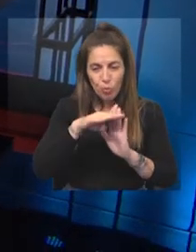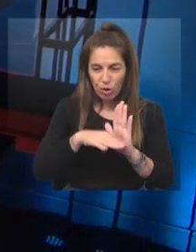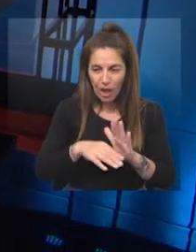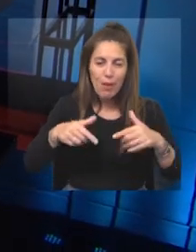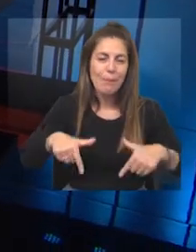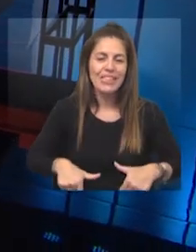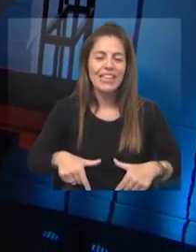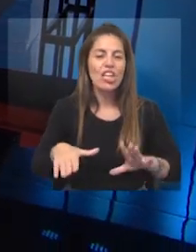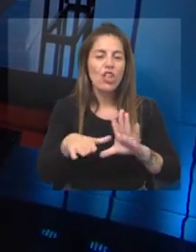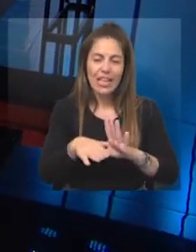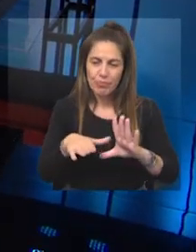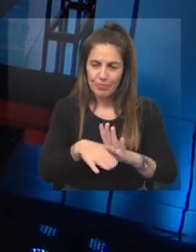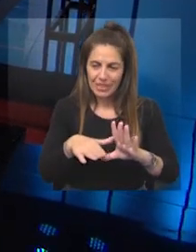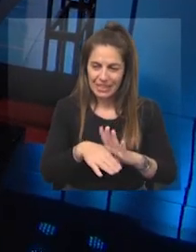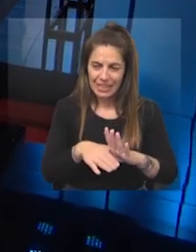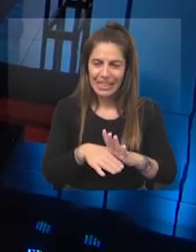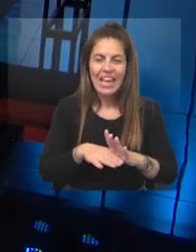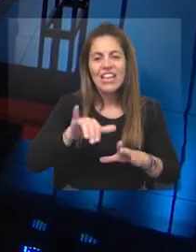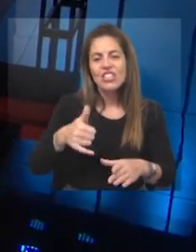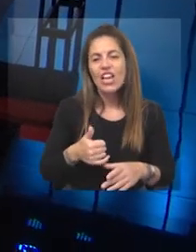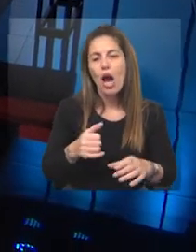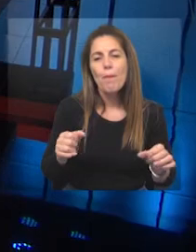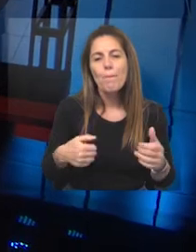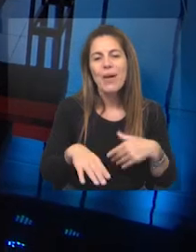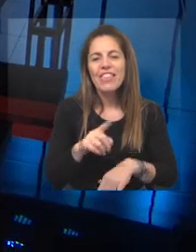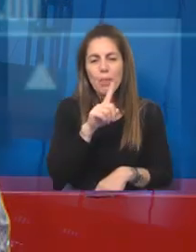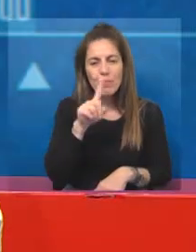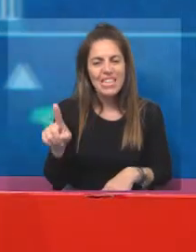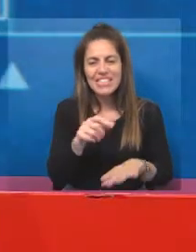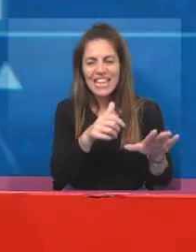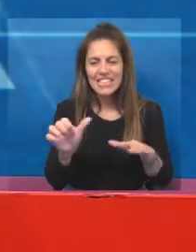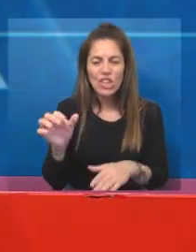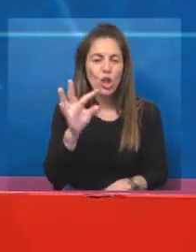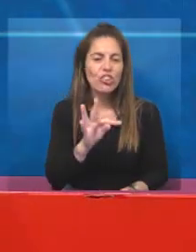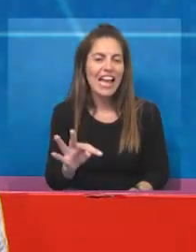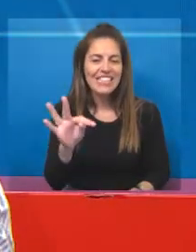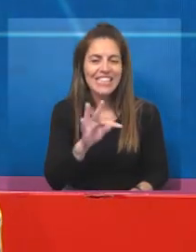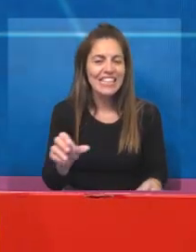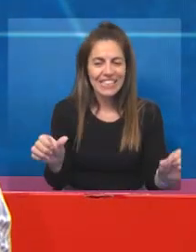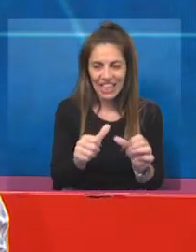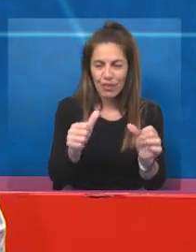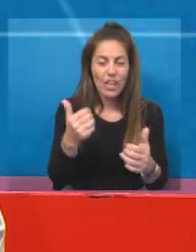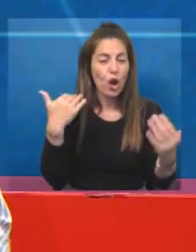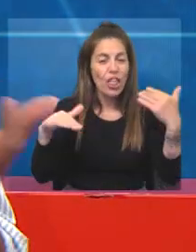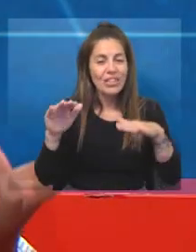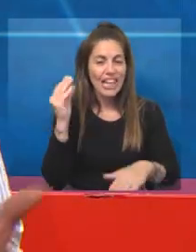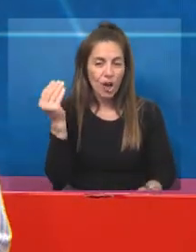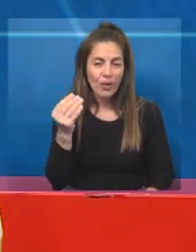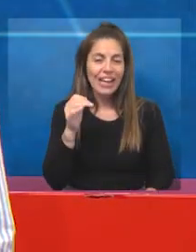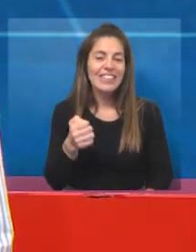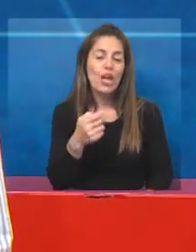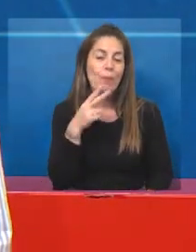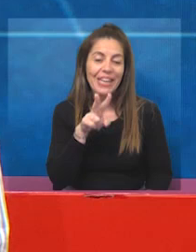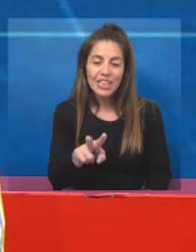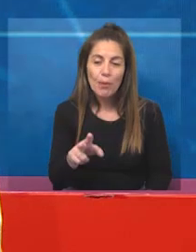Ministerio de desarrollo social que que ya ha llevado más de 1600 talleres y actividades con adolescentes y jóvenes recién veíamos en el